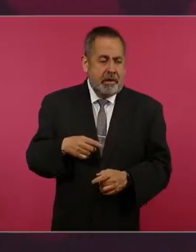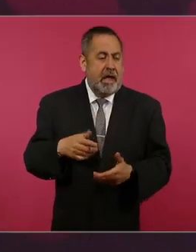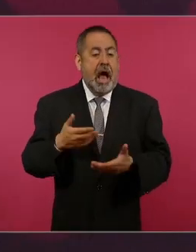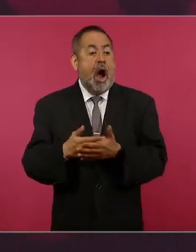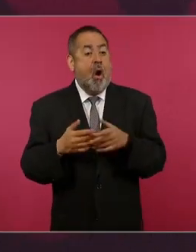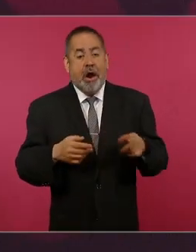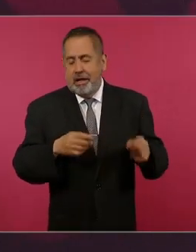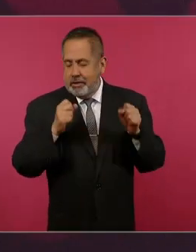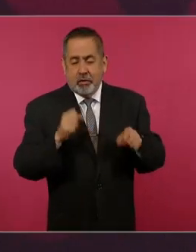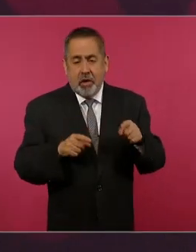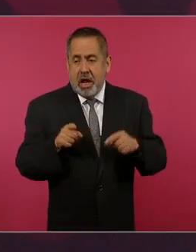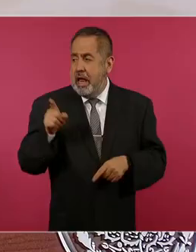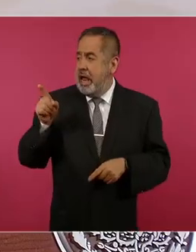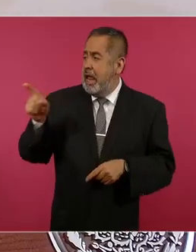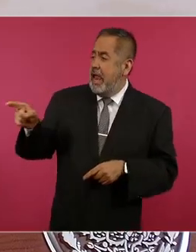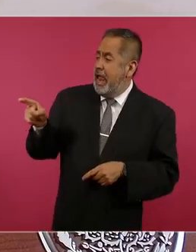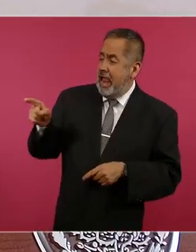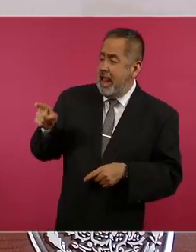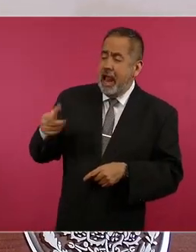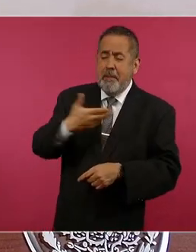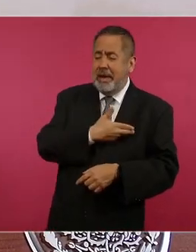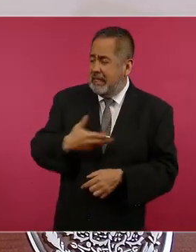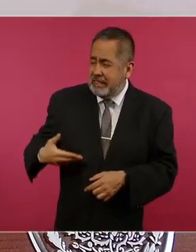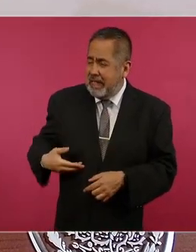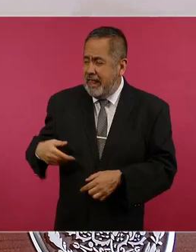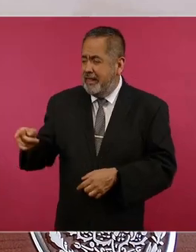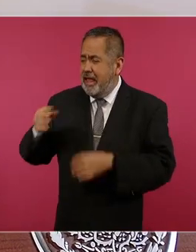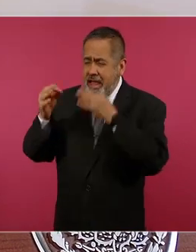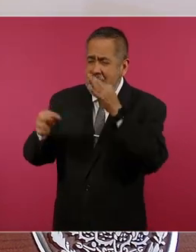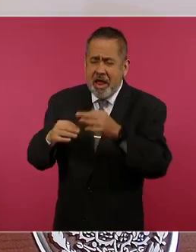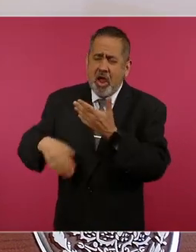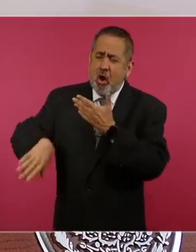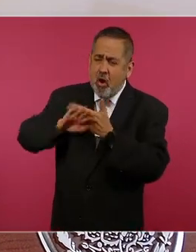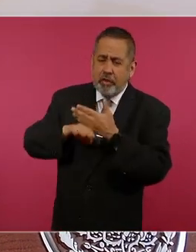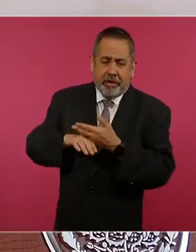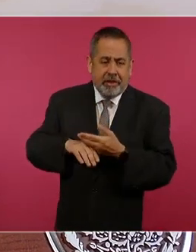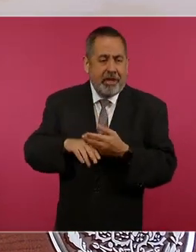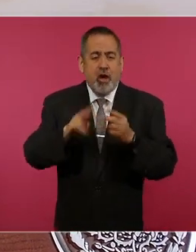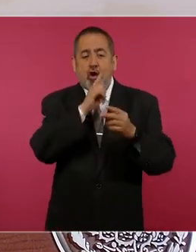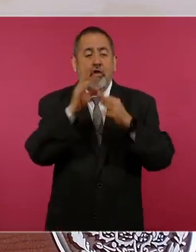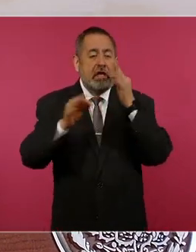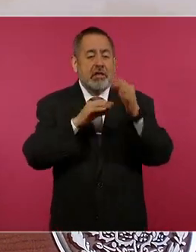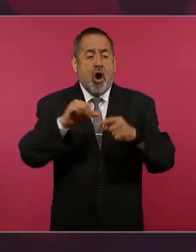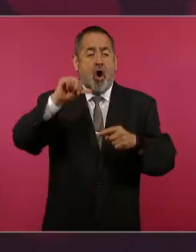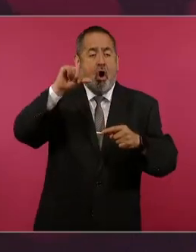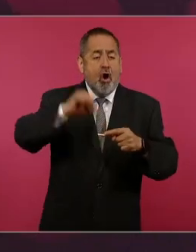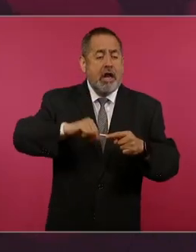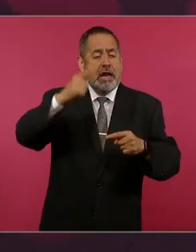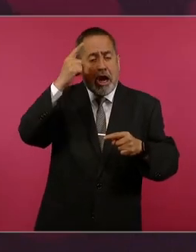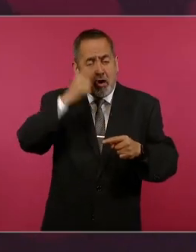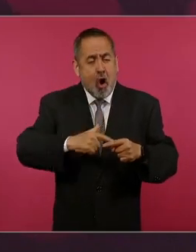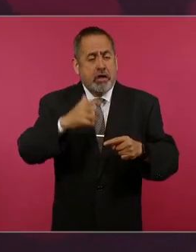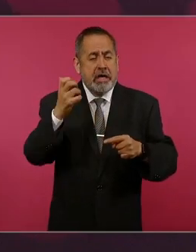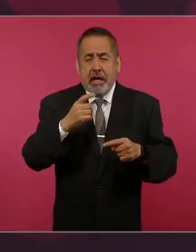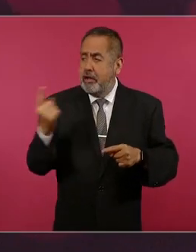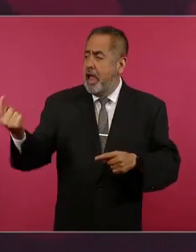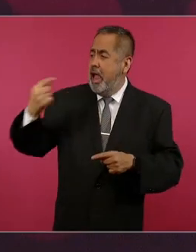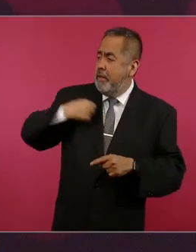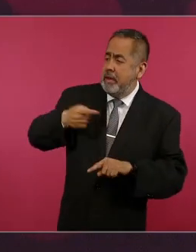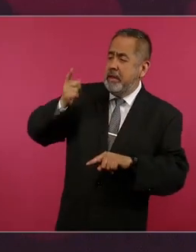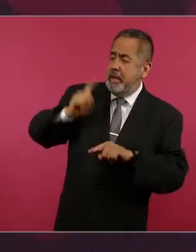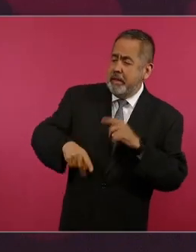presidente, esta noche nos amenaza el presidente con expropiarnos,